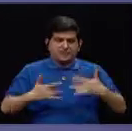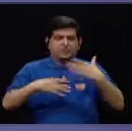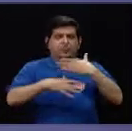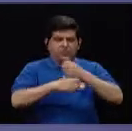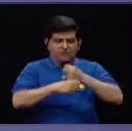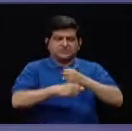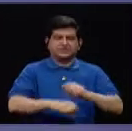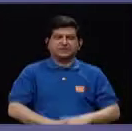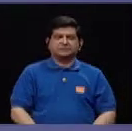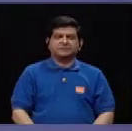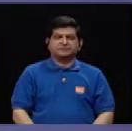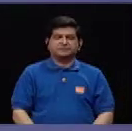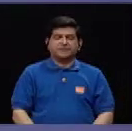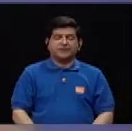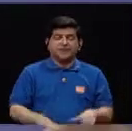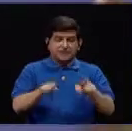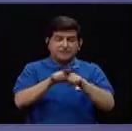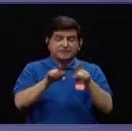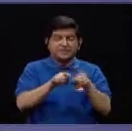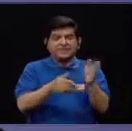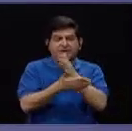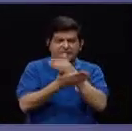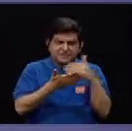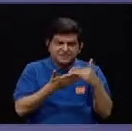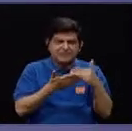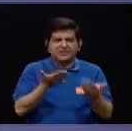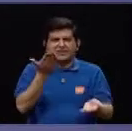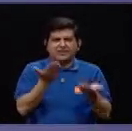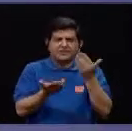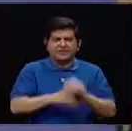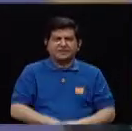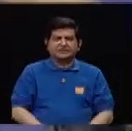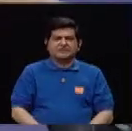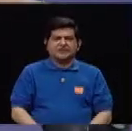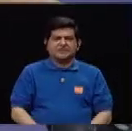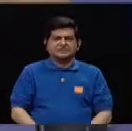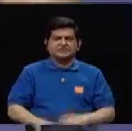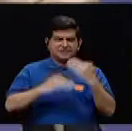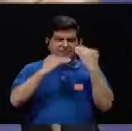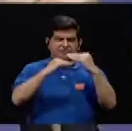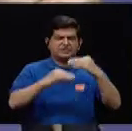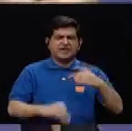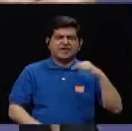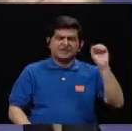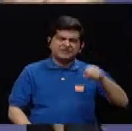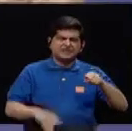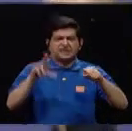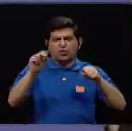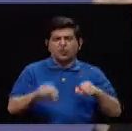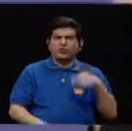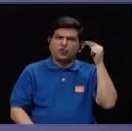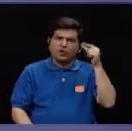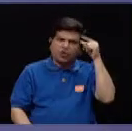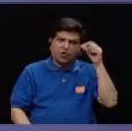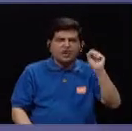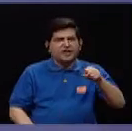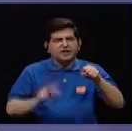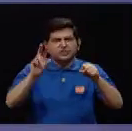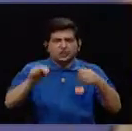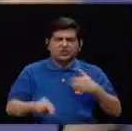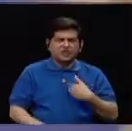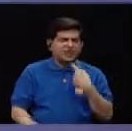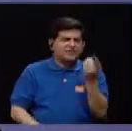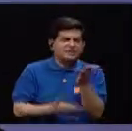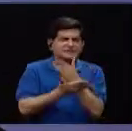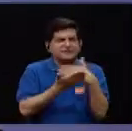¿verdad? Claro. Entonces, topar también un poco con esa frontera de, okay, lo hago, no lo hago, tiene sentido, no tiene sentido,